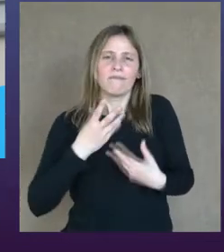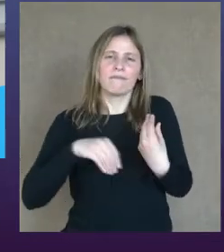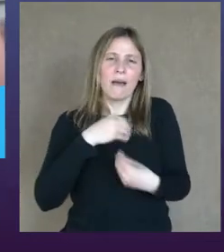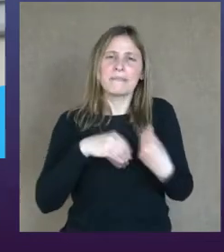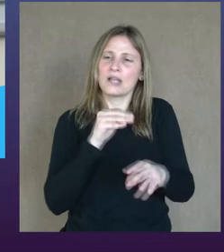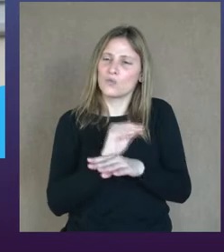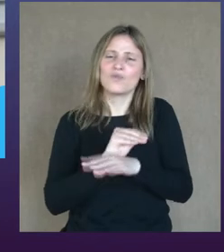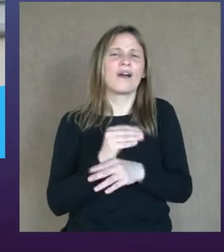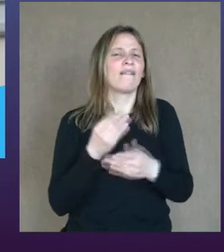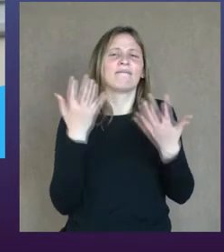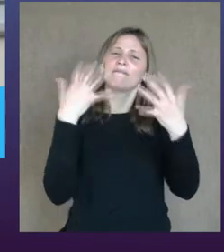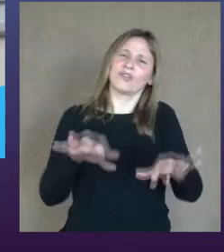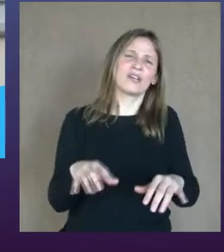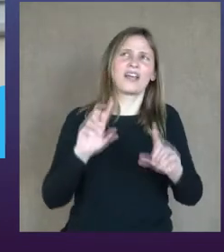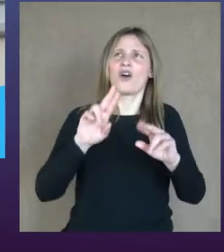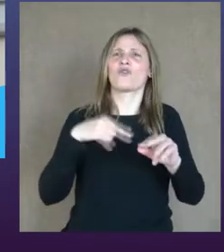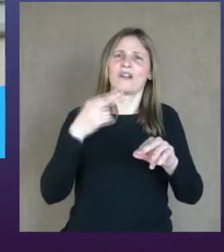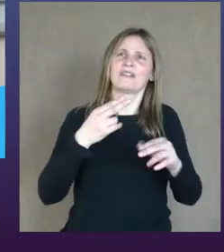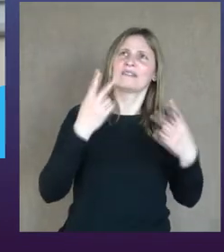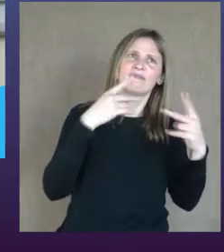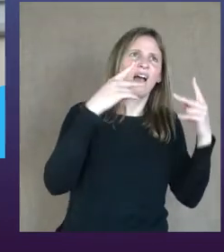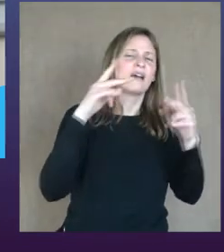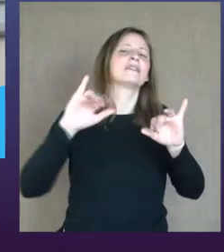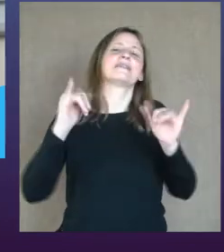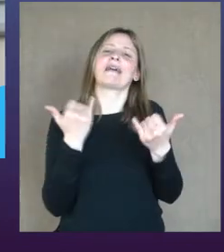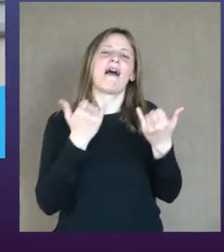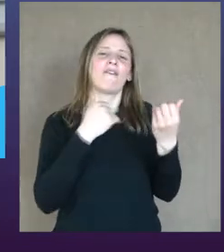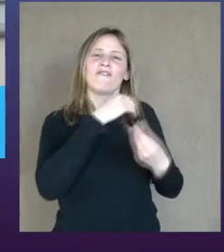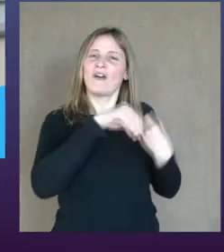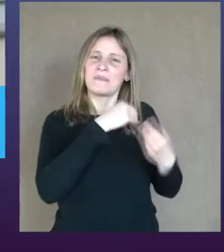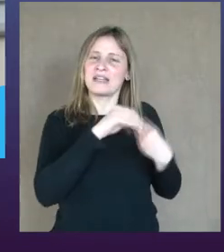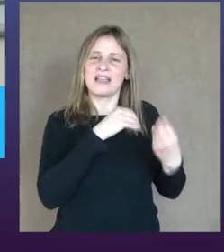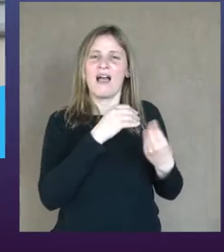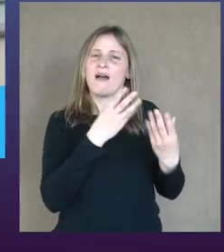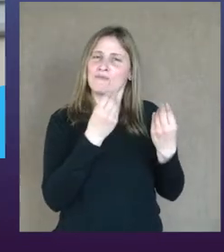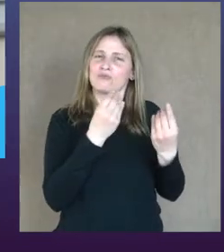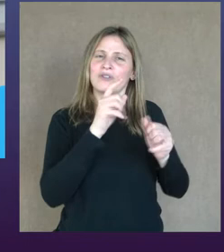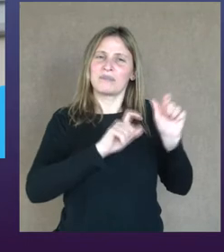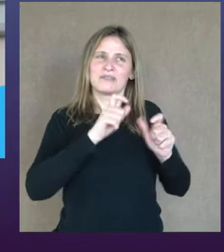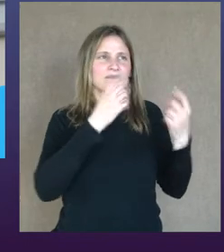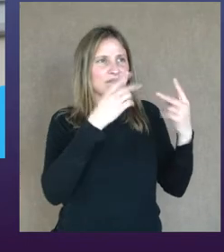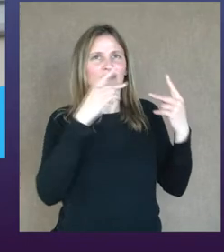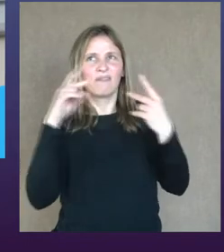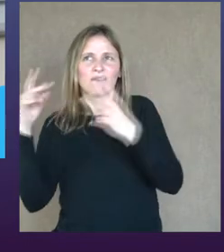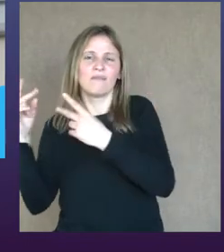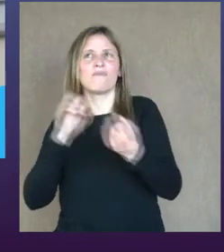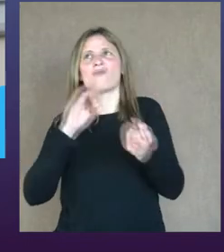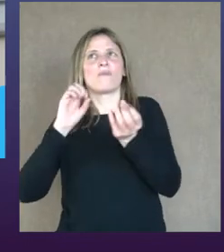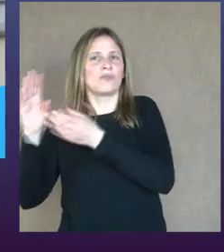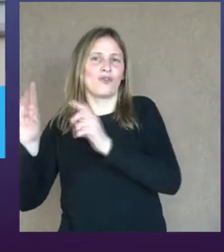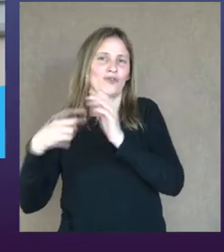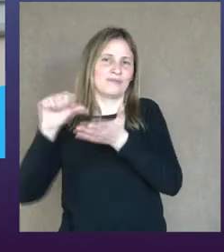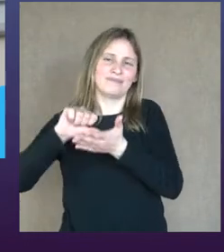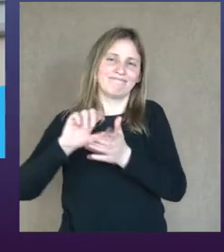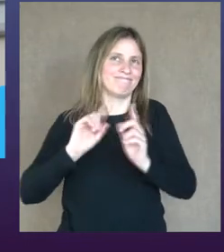ganas de volver a hacer un desarraigo grande, ya en mi familia tenemos mucha historia de desarraigo, y